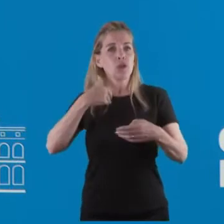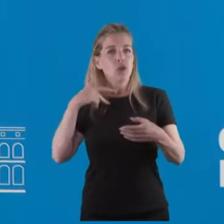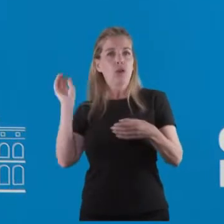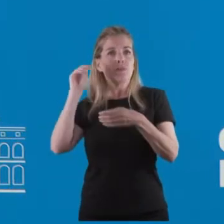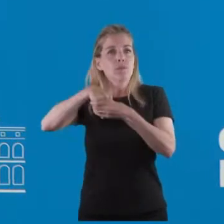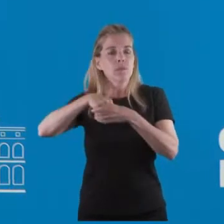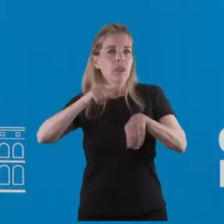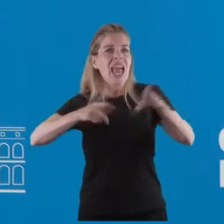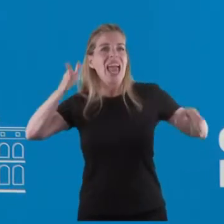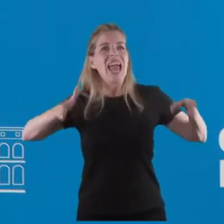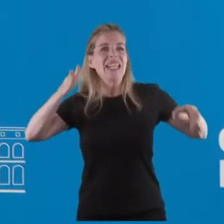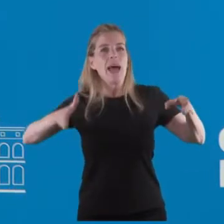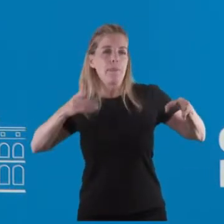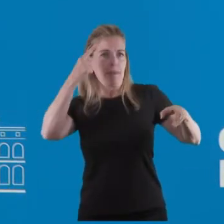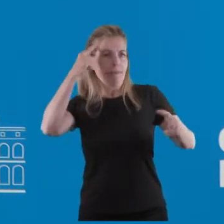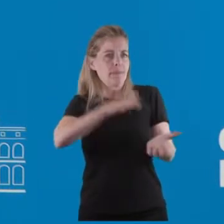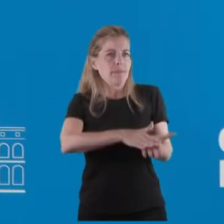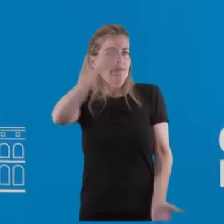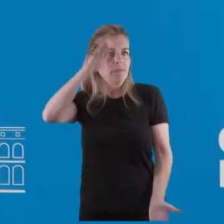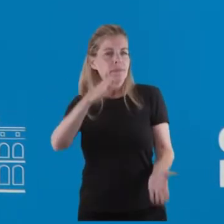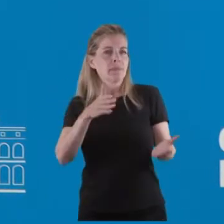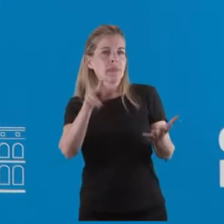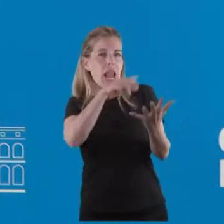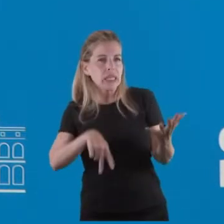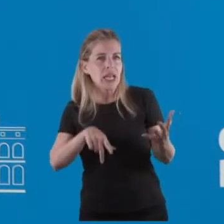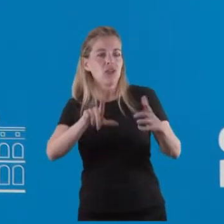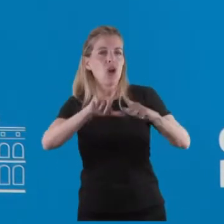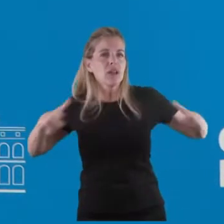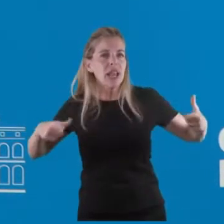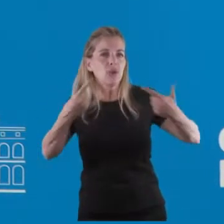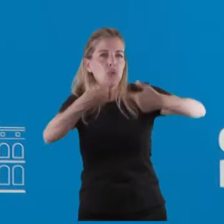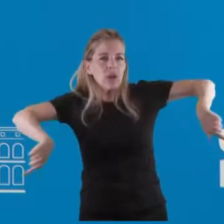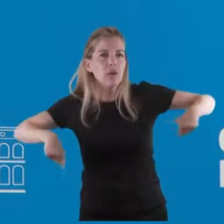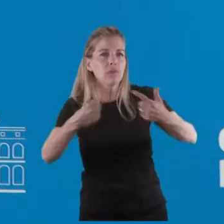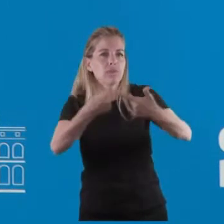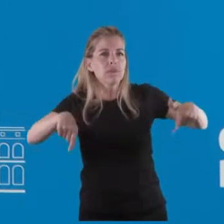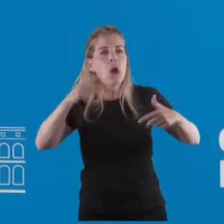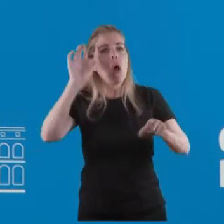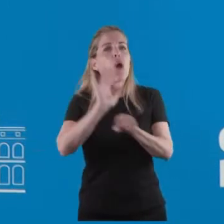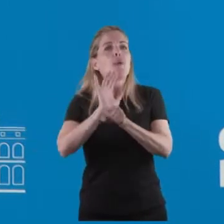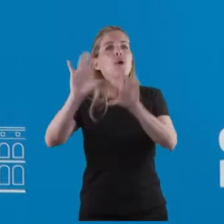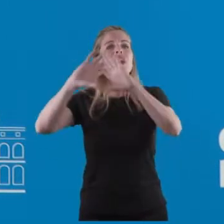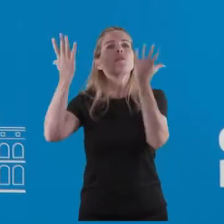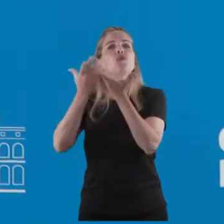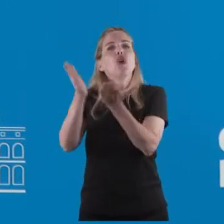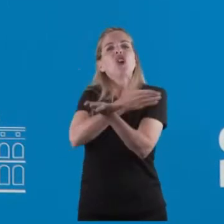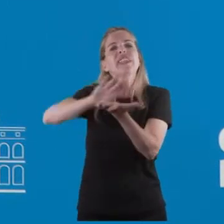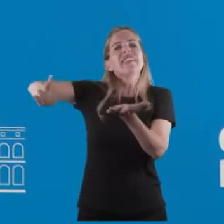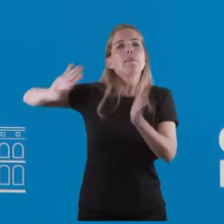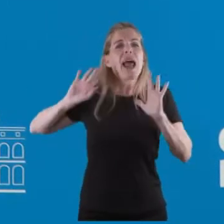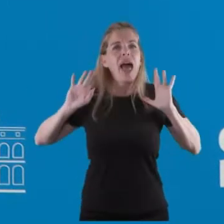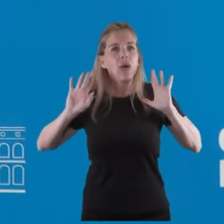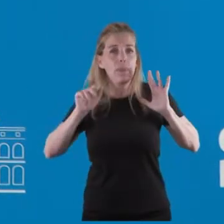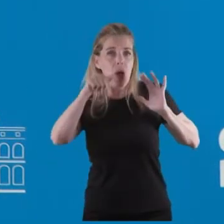generación que creció leyendo la literatura al mundo en dosis que dividía al mundo detrás de la cortina de hierro pero incorporó